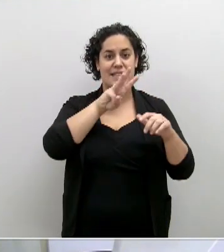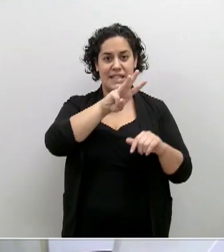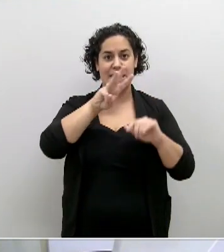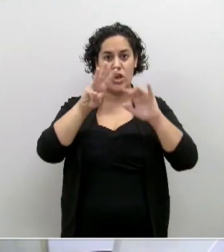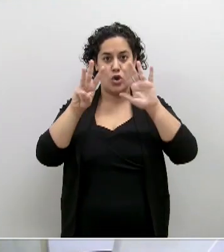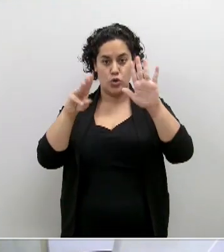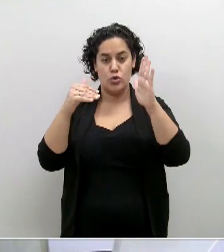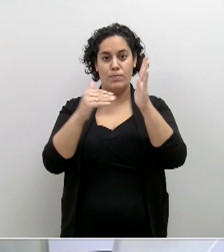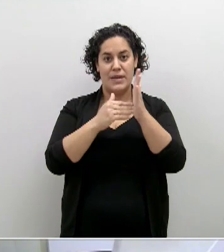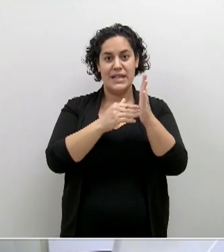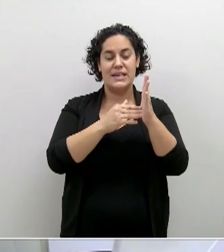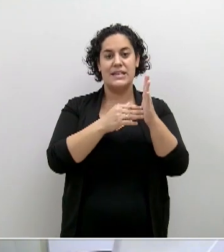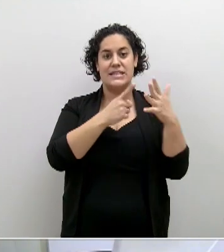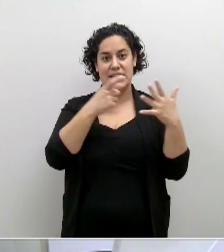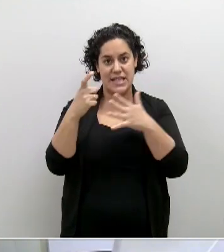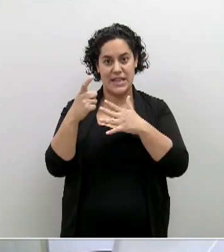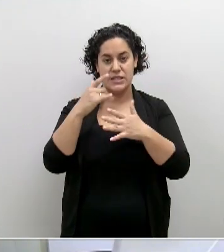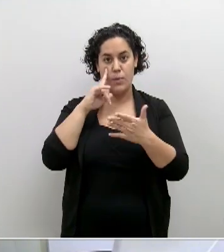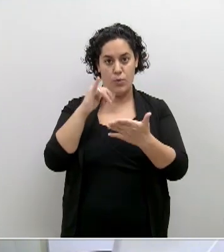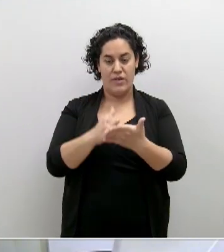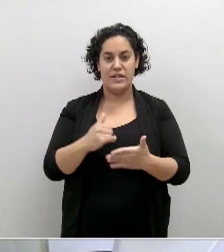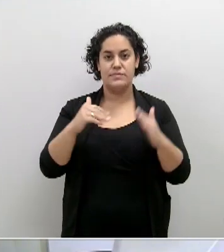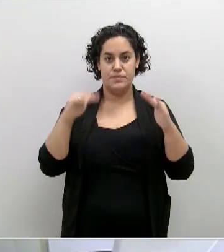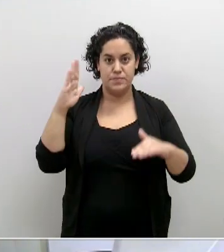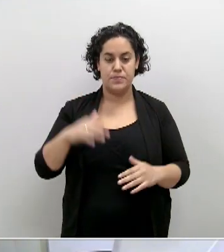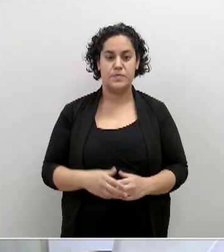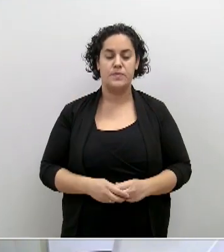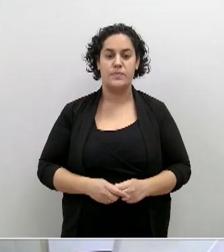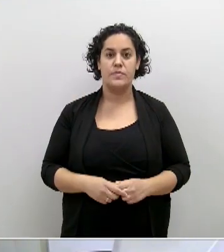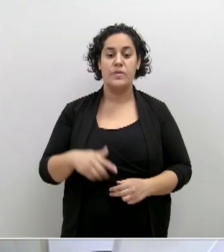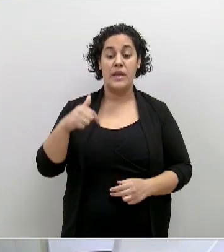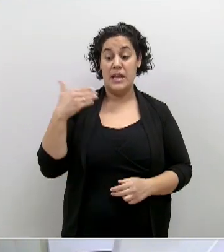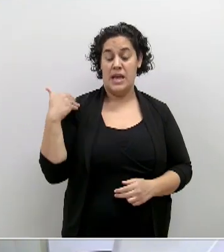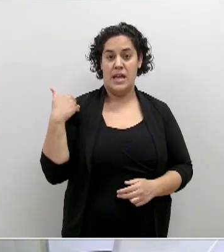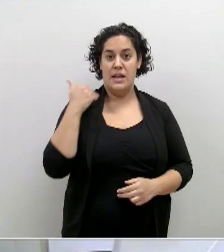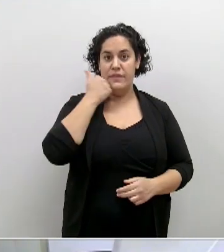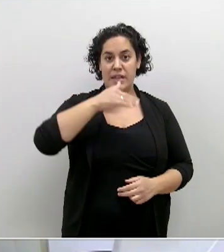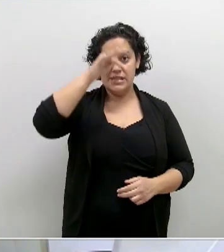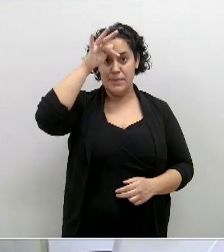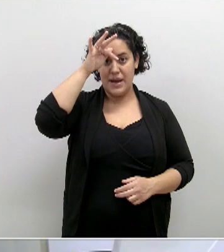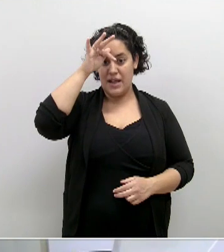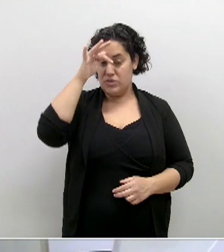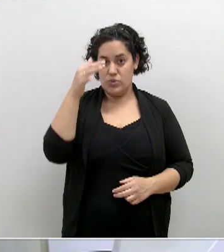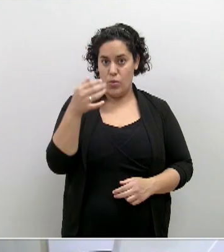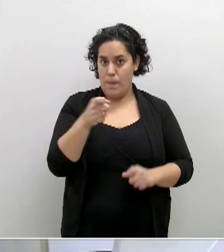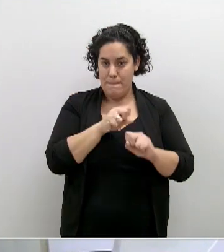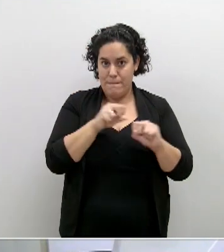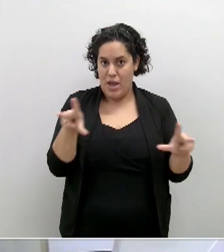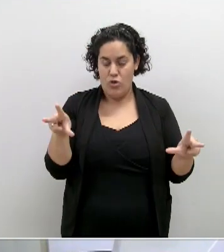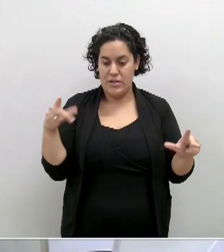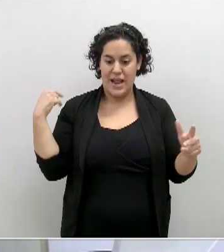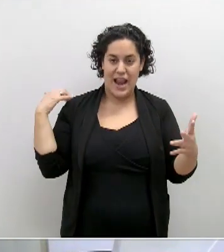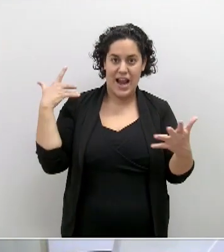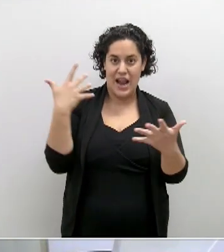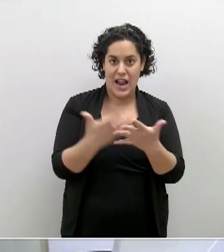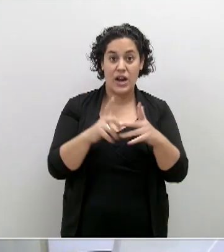388.300 pruebas. Hoy, tras uno de los peores fines de semana de esta pandemia, de esta larga pandemia, se ha